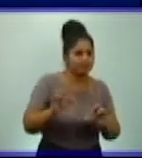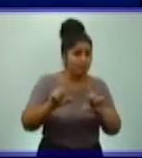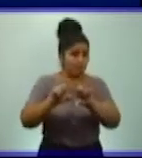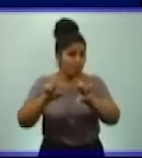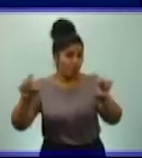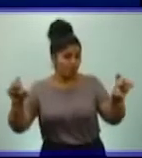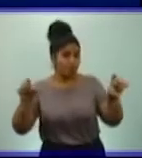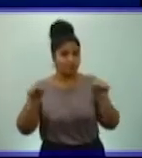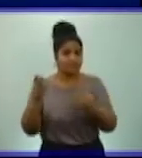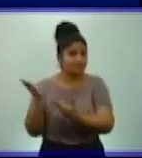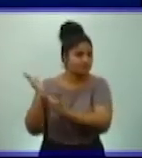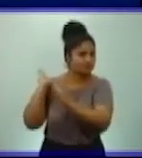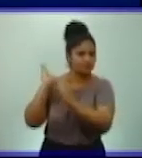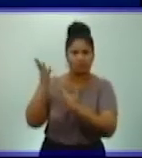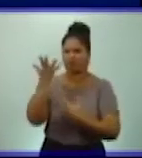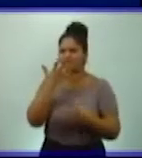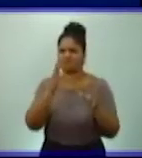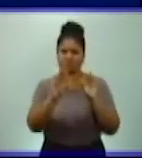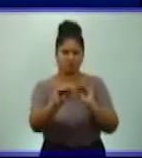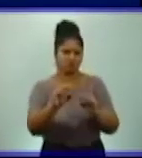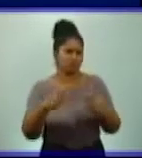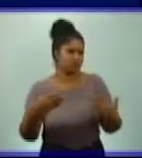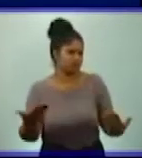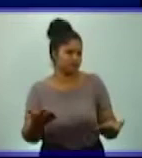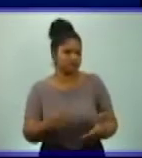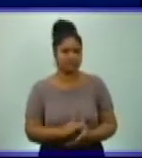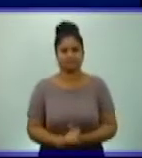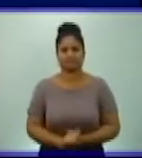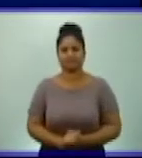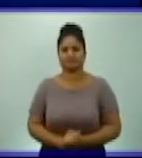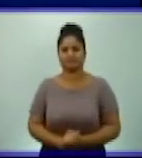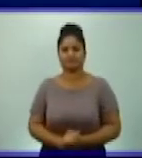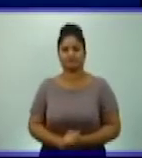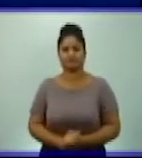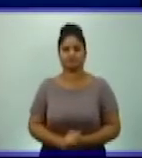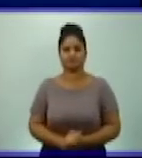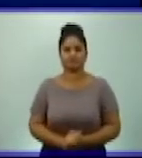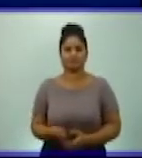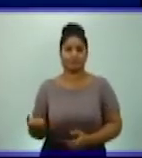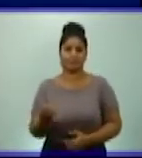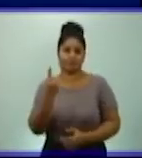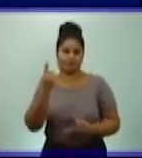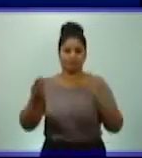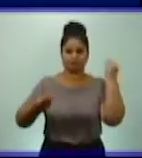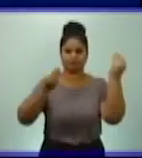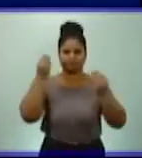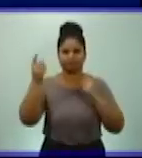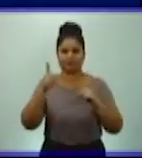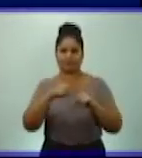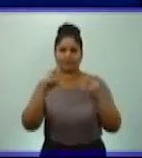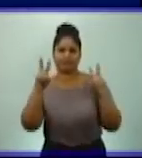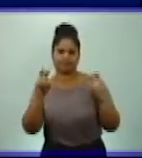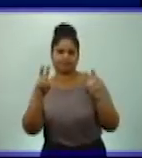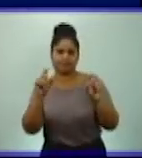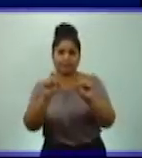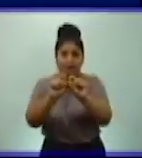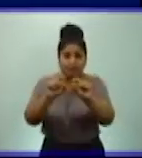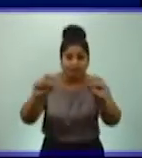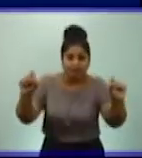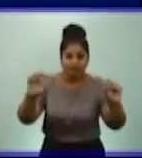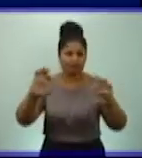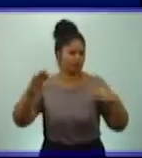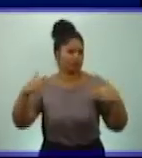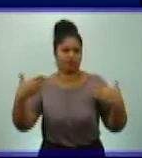¿Por qué retórica del llanto? En primer lugar, vamos a analizar el título. Recuerden que todo título